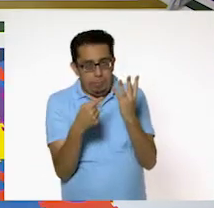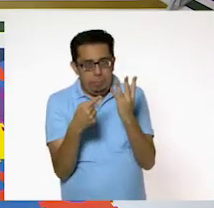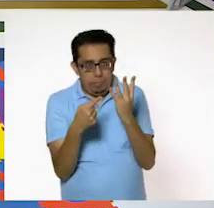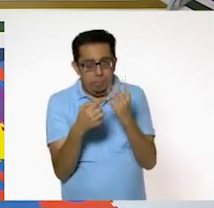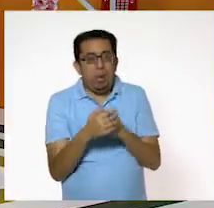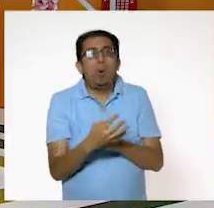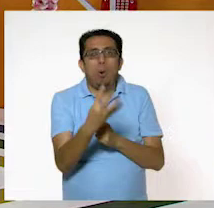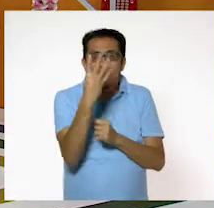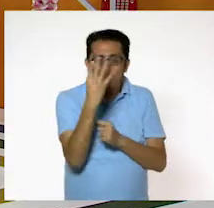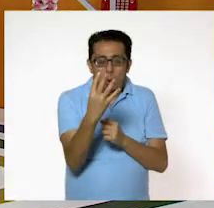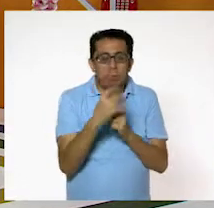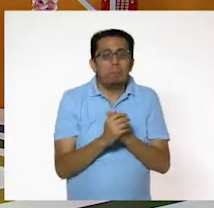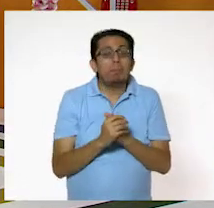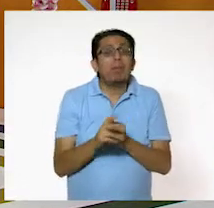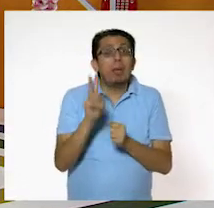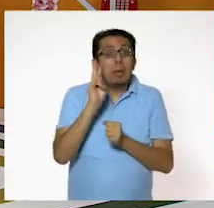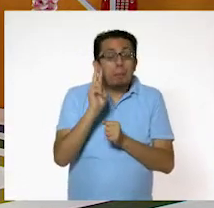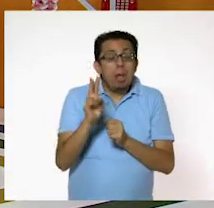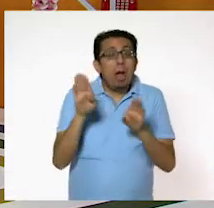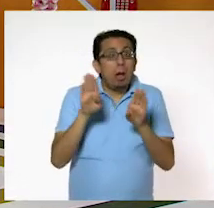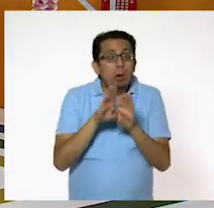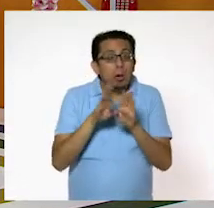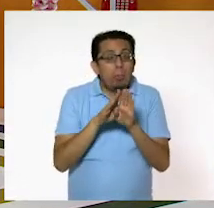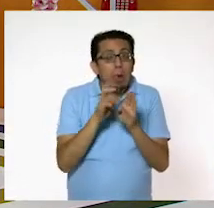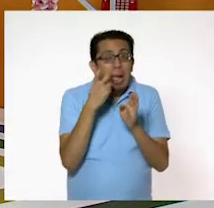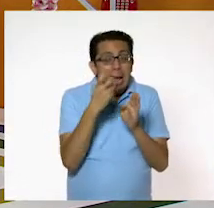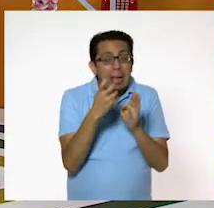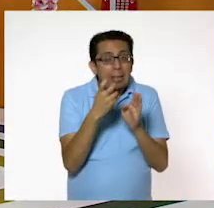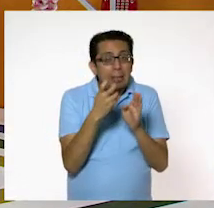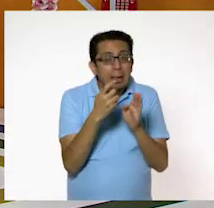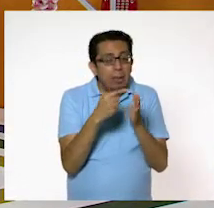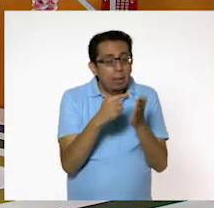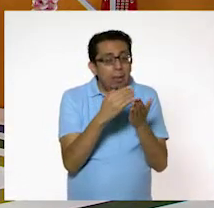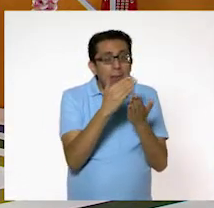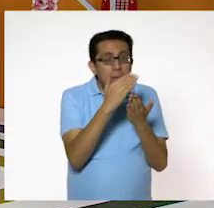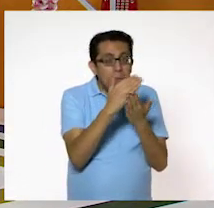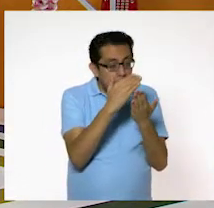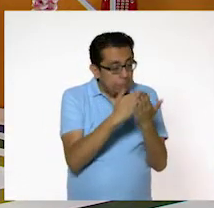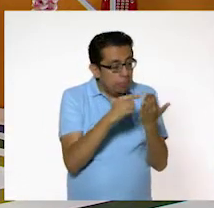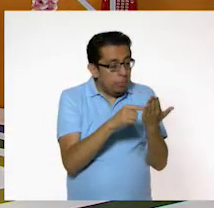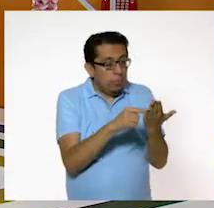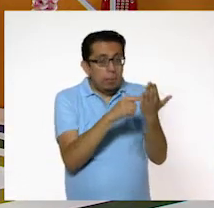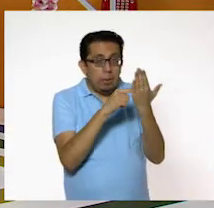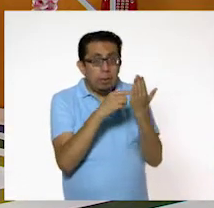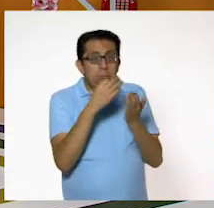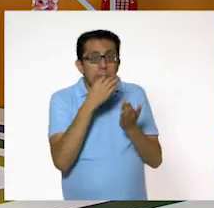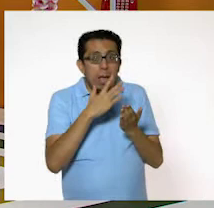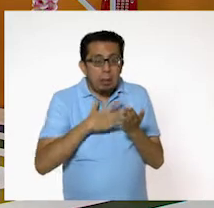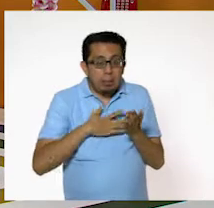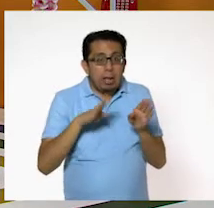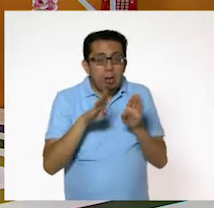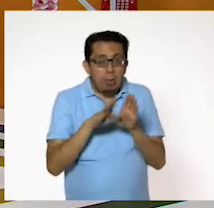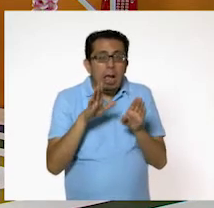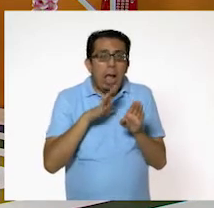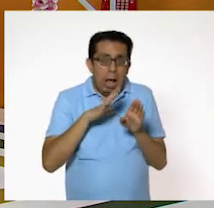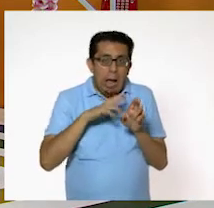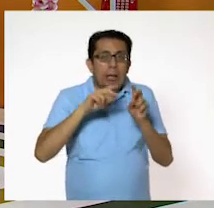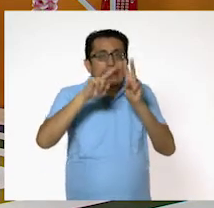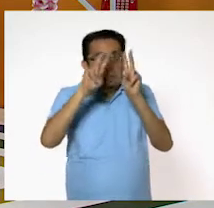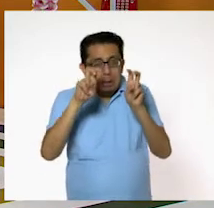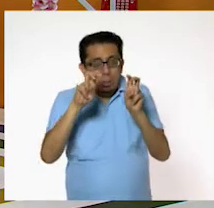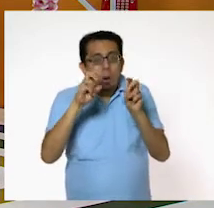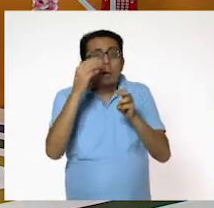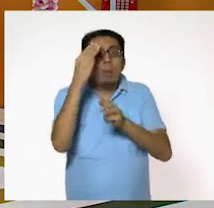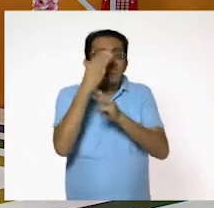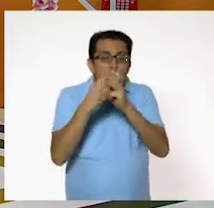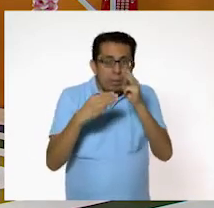Perfecto. Entonces vemos cómo los instructivos tienen un título, tienen materiales, una sección llamada materiales y